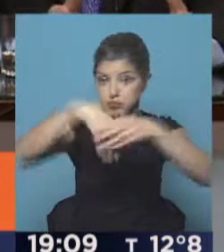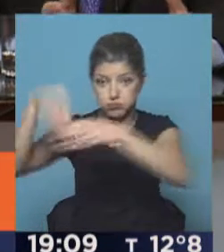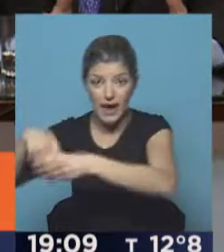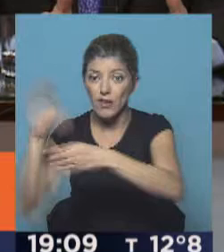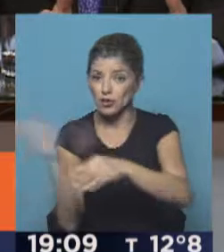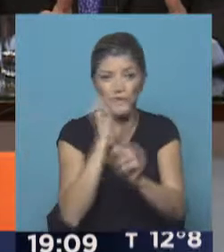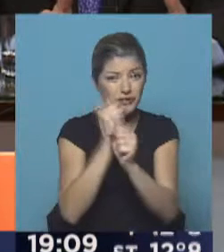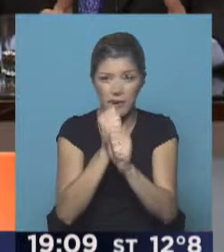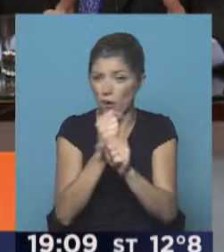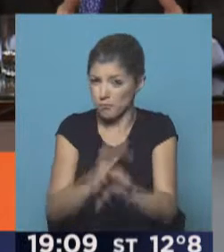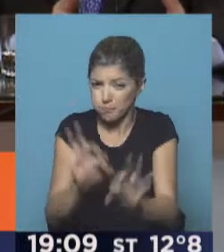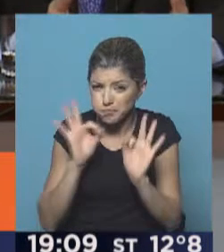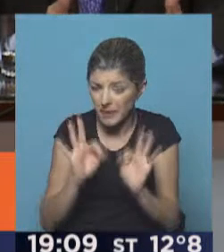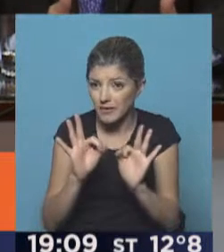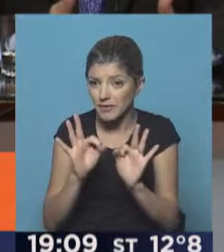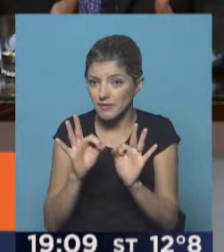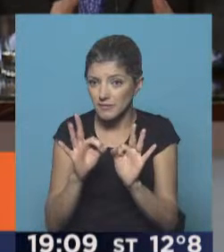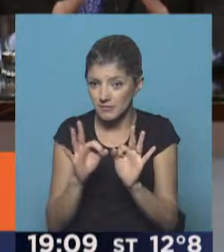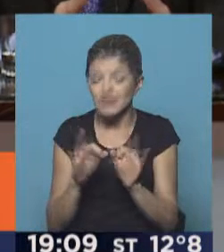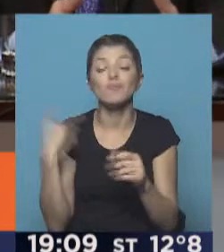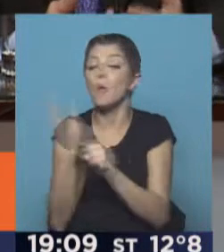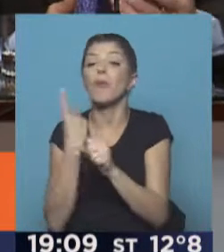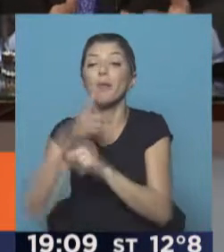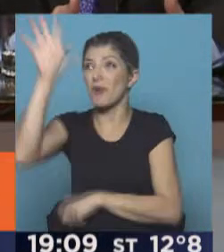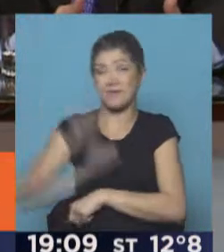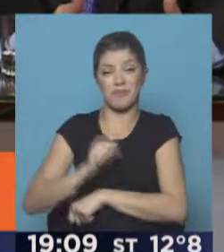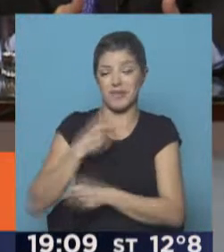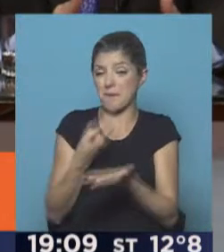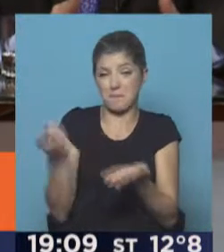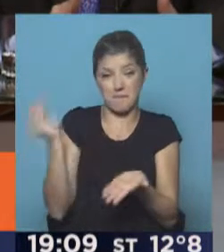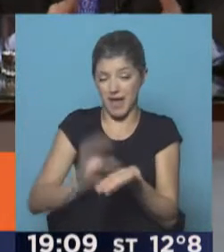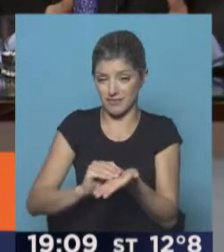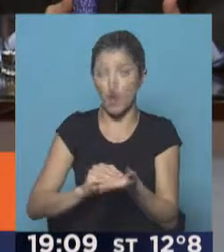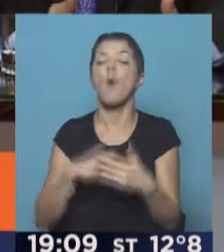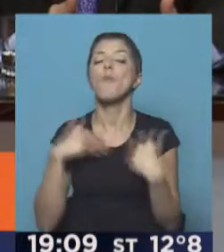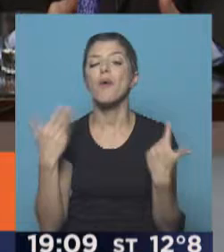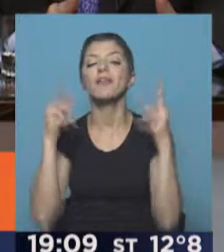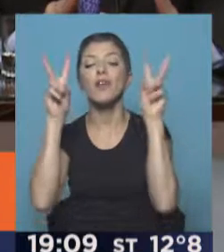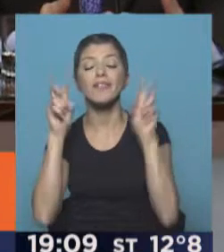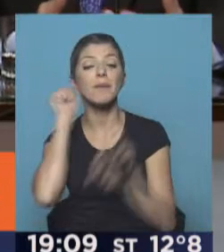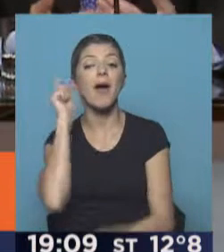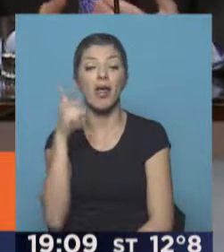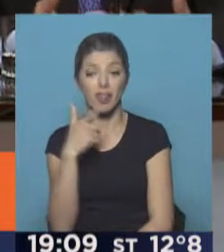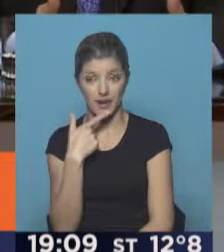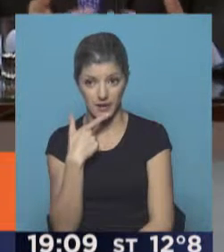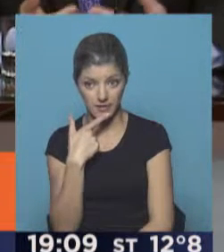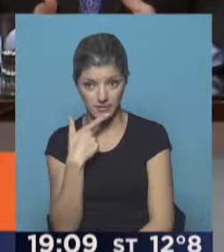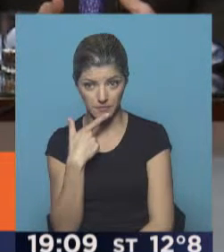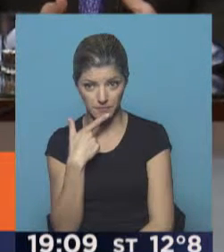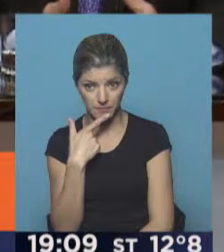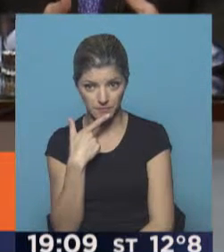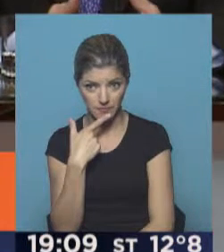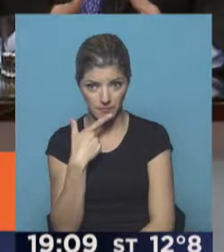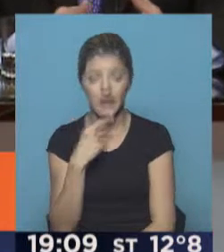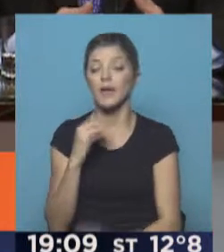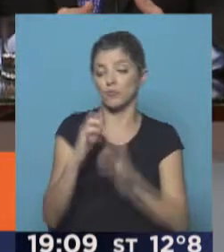más, aunque quisiéramos importar más. Y eso es lo que nos llevó a que en el caso específico del gas estar haciendo una recuperación más avanzada que